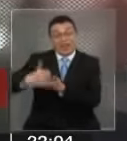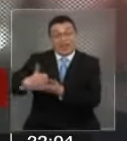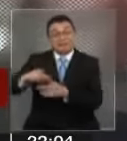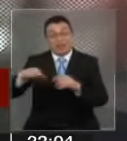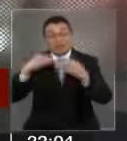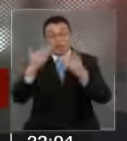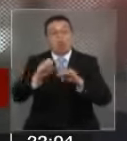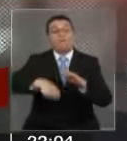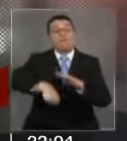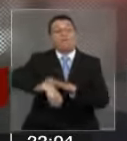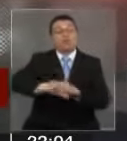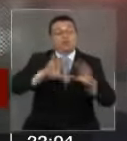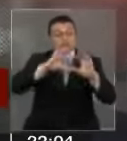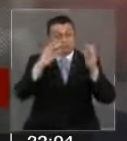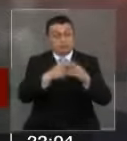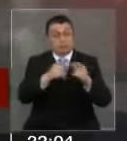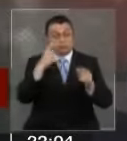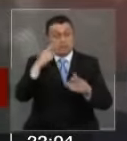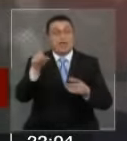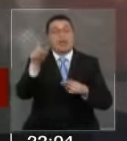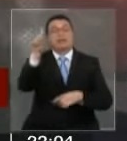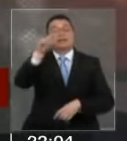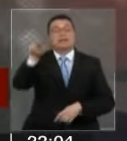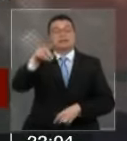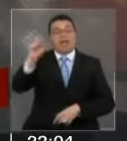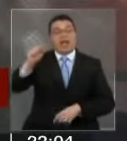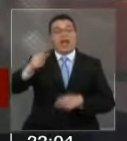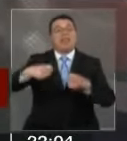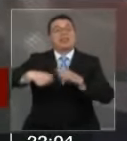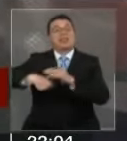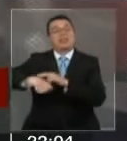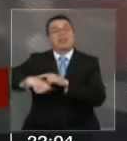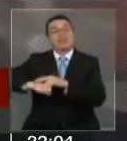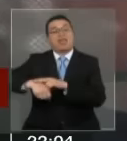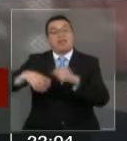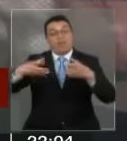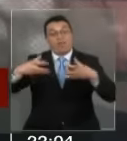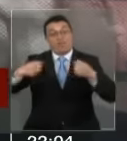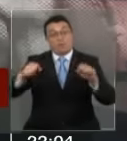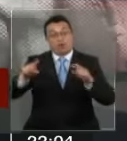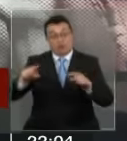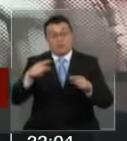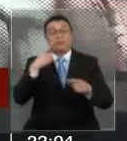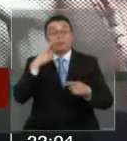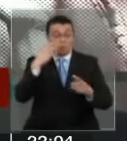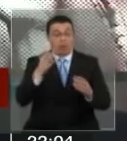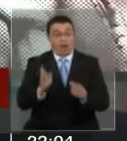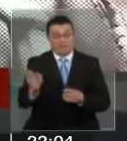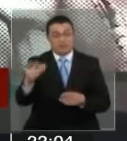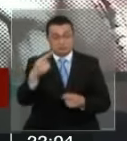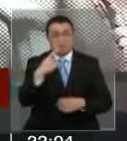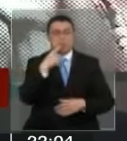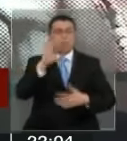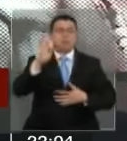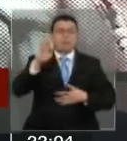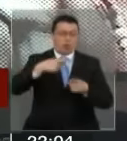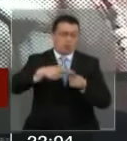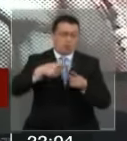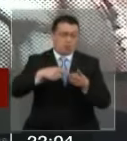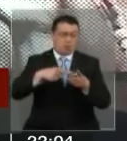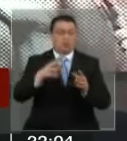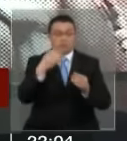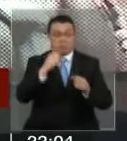del fútbol crearon el sistema de las sociedades anónimas deportivas. Fue un avance en muchos aspectos, pero también se nos prometieron muchas cosas. Por ejemplo,